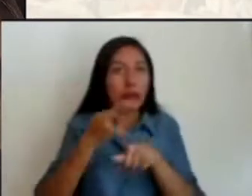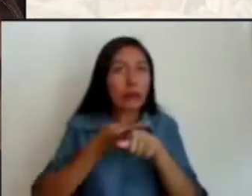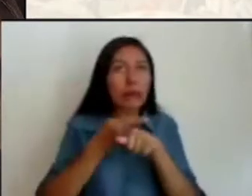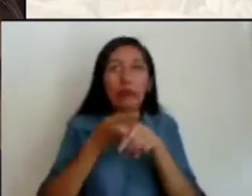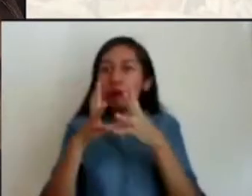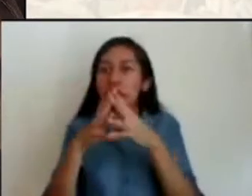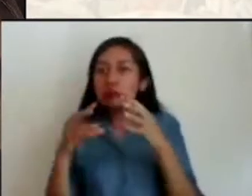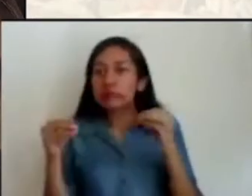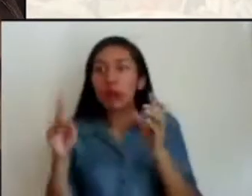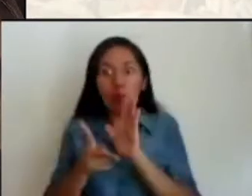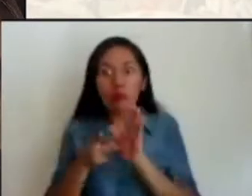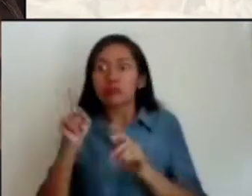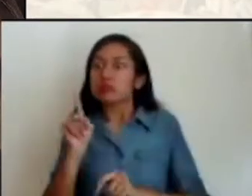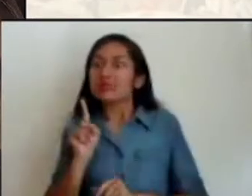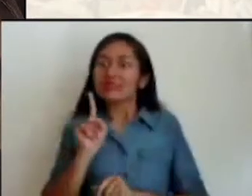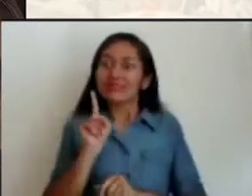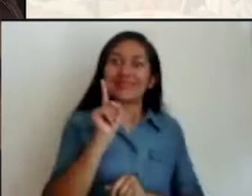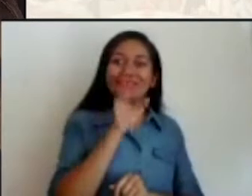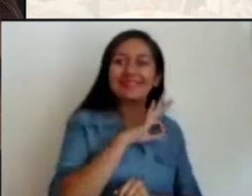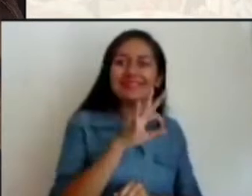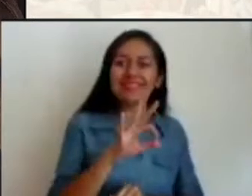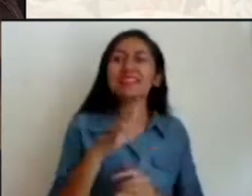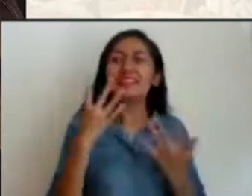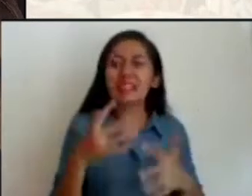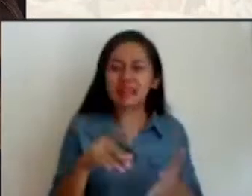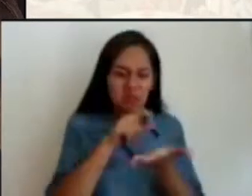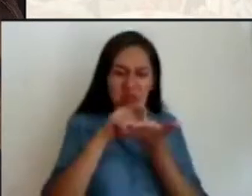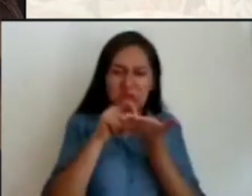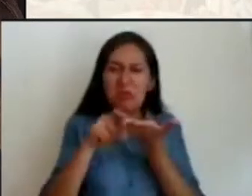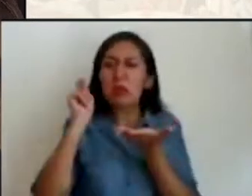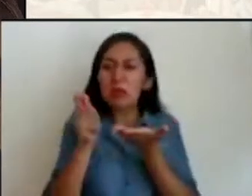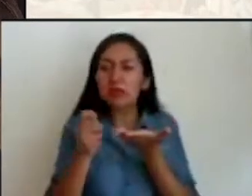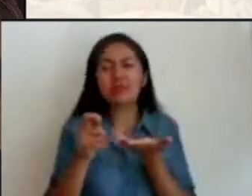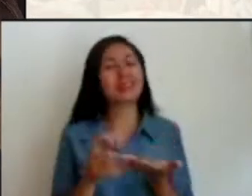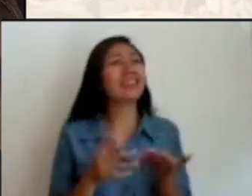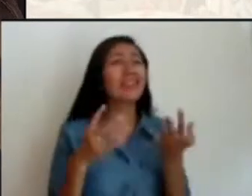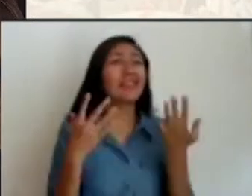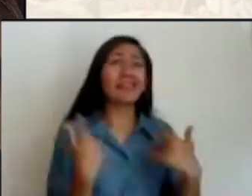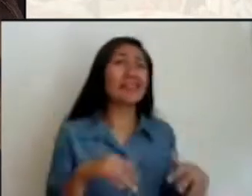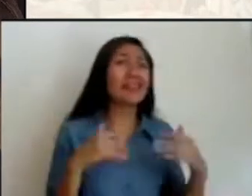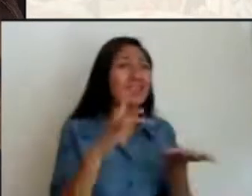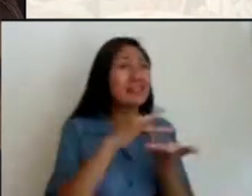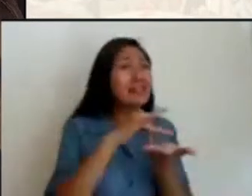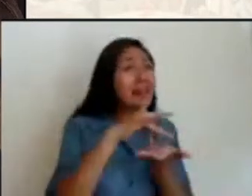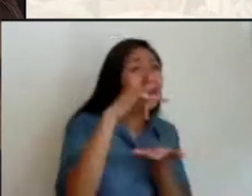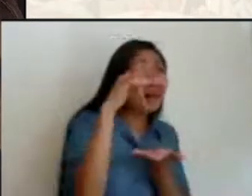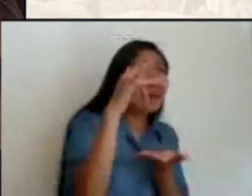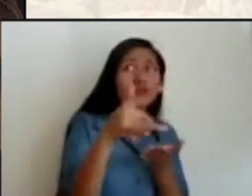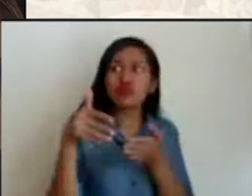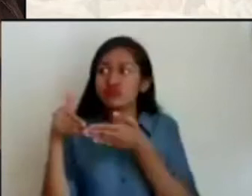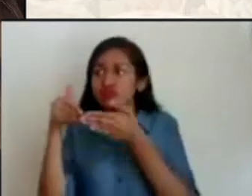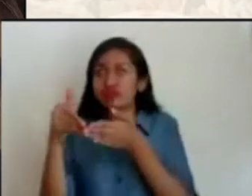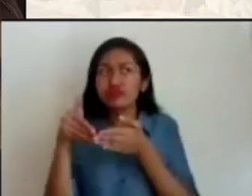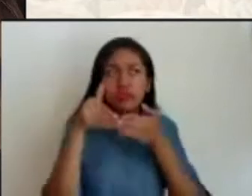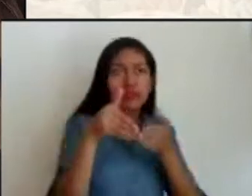resumió el doctor Sanquín va diciendo que están inmensamente agradecidos por varias cosas, cómo llegaron a Venecia y no a otro